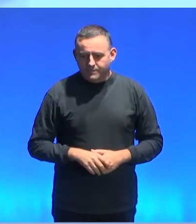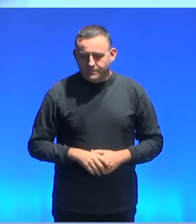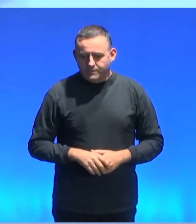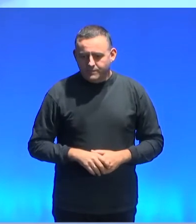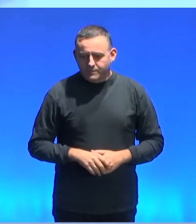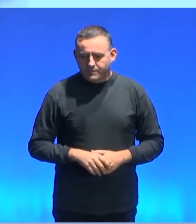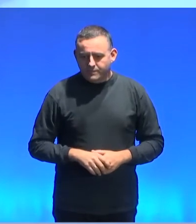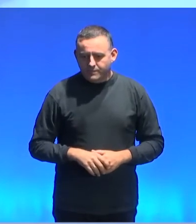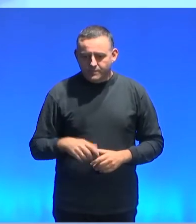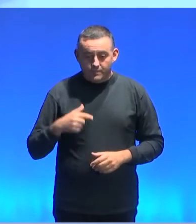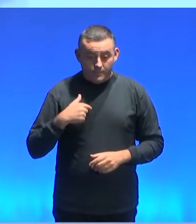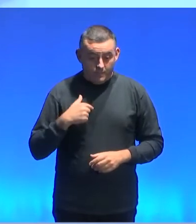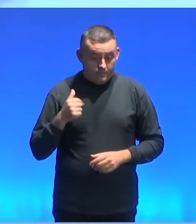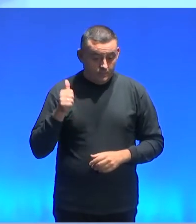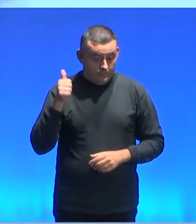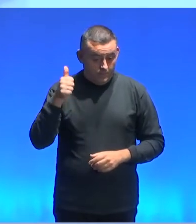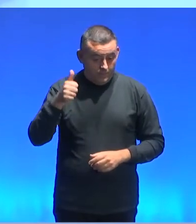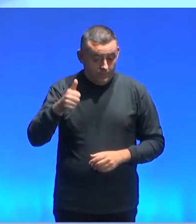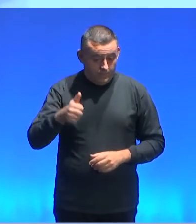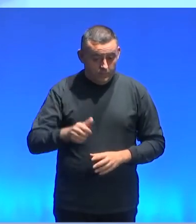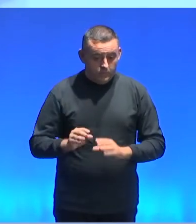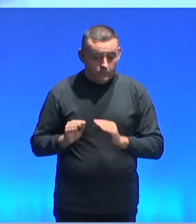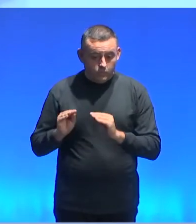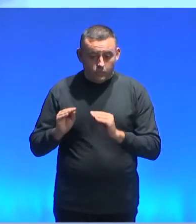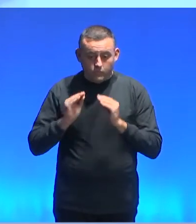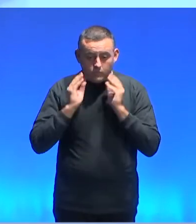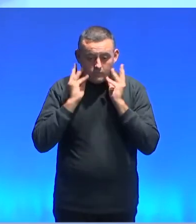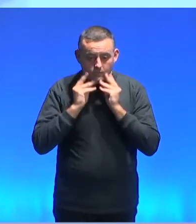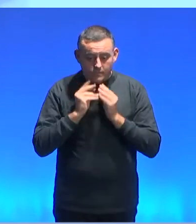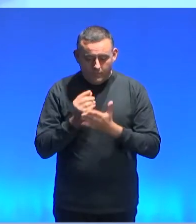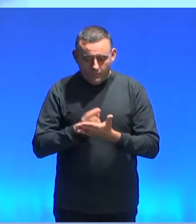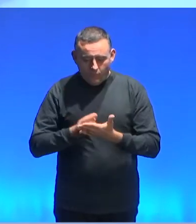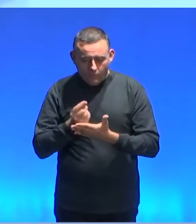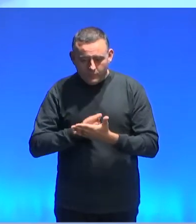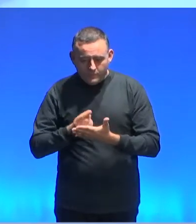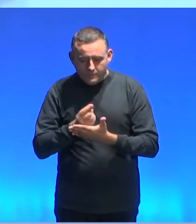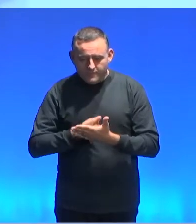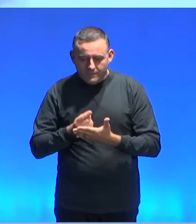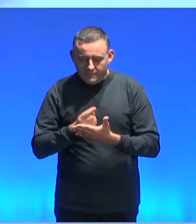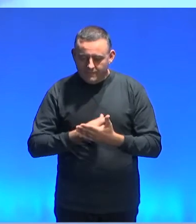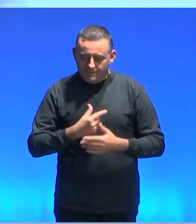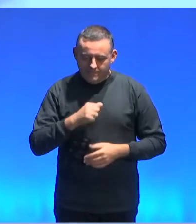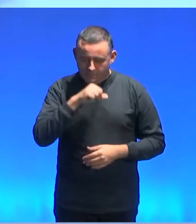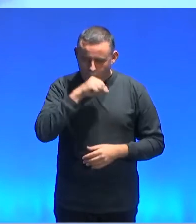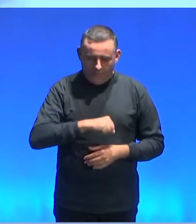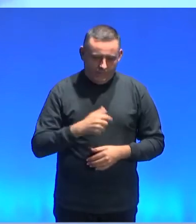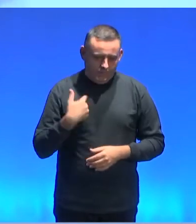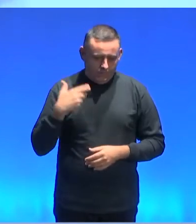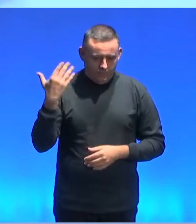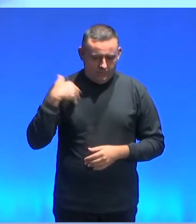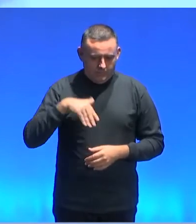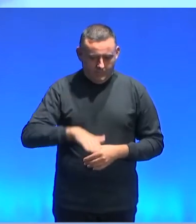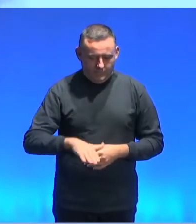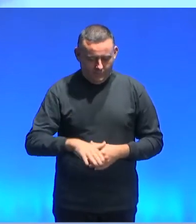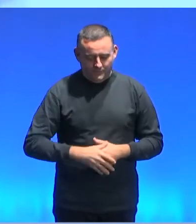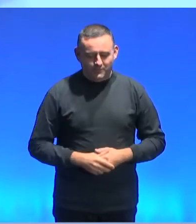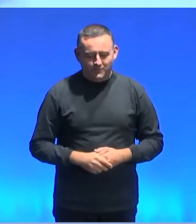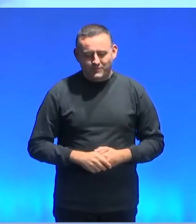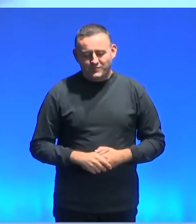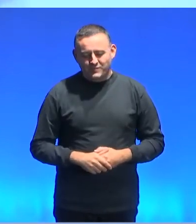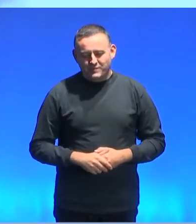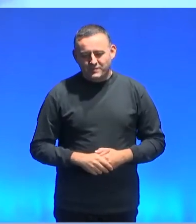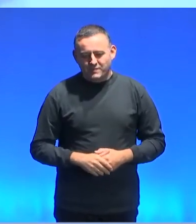viendo tus dibujos desde hace pues, un montón de años, desde que era casi pequeño, y verte ahora y escucharte es todo un honor. Mira,